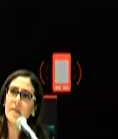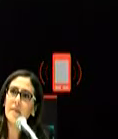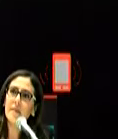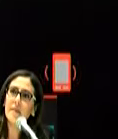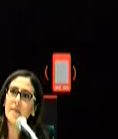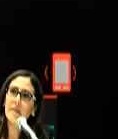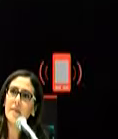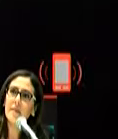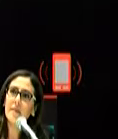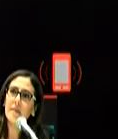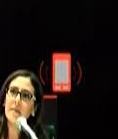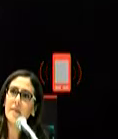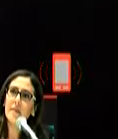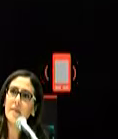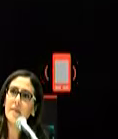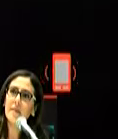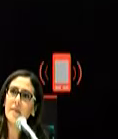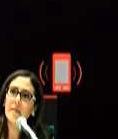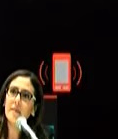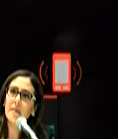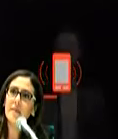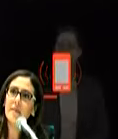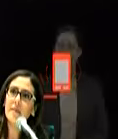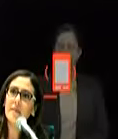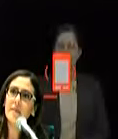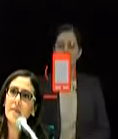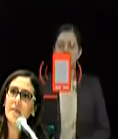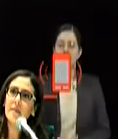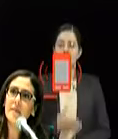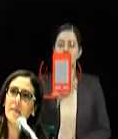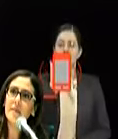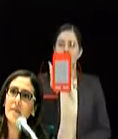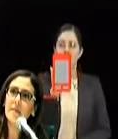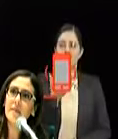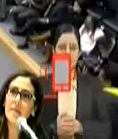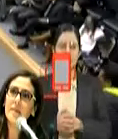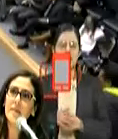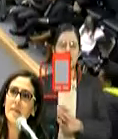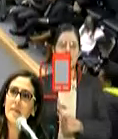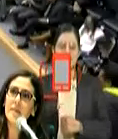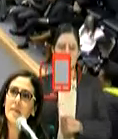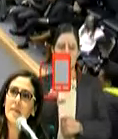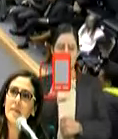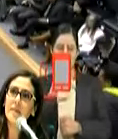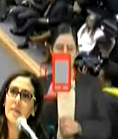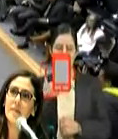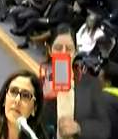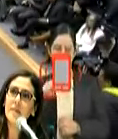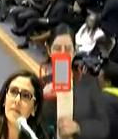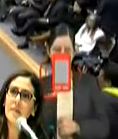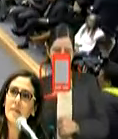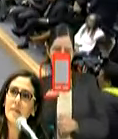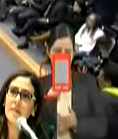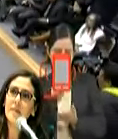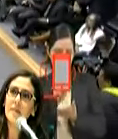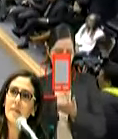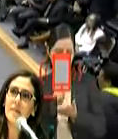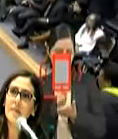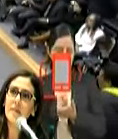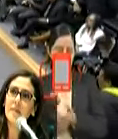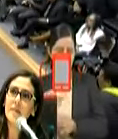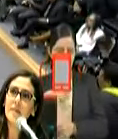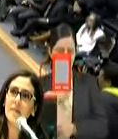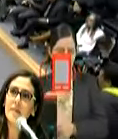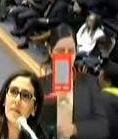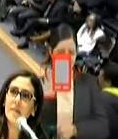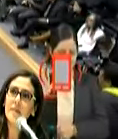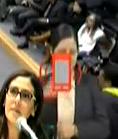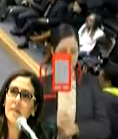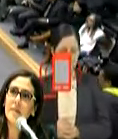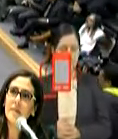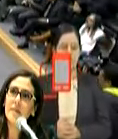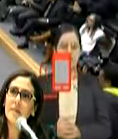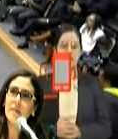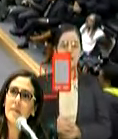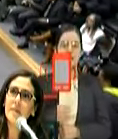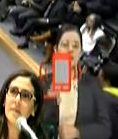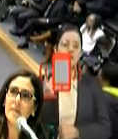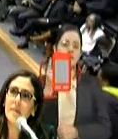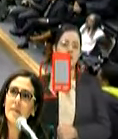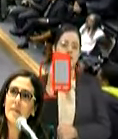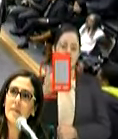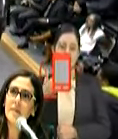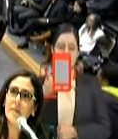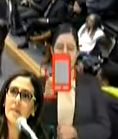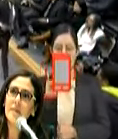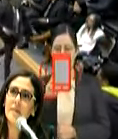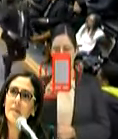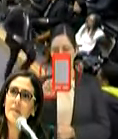ciudadanía este trabajo y resultados que siempre le hemos dado como Instituto Nacional Electoral. No tengan duda de ello, pero